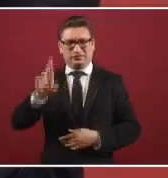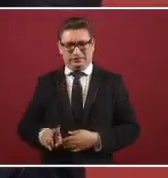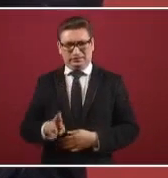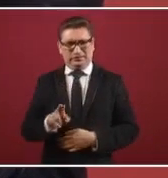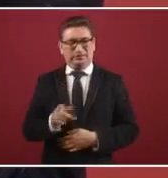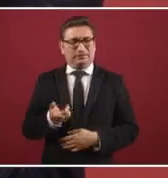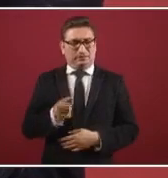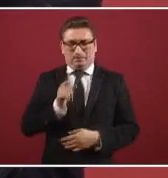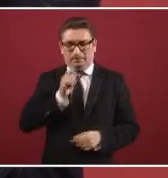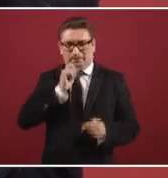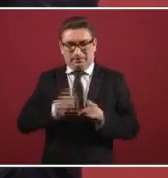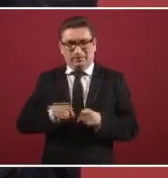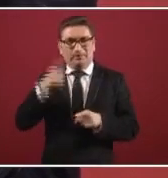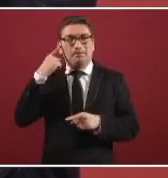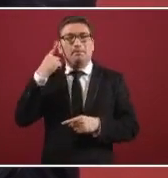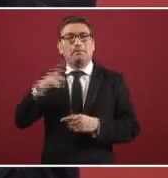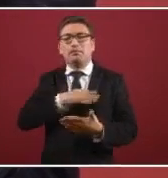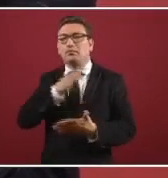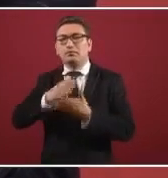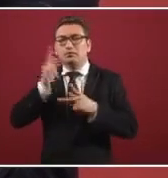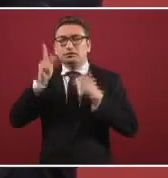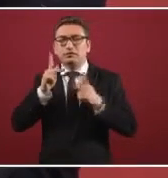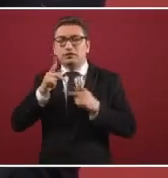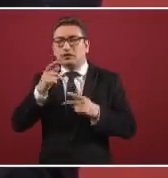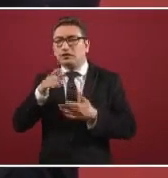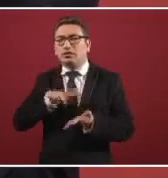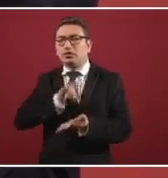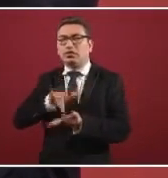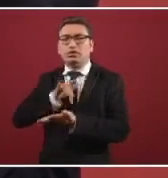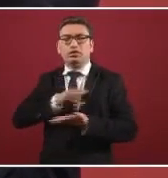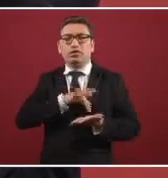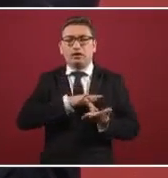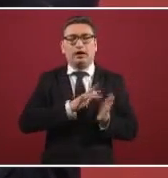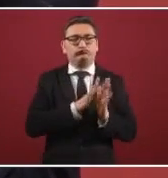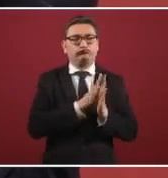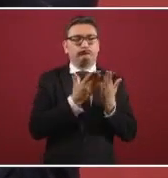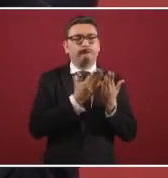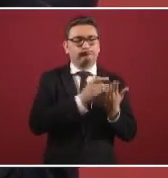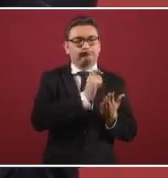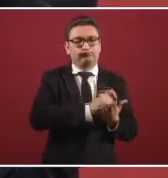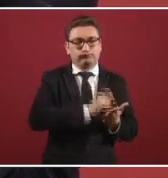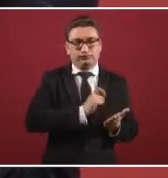para escribir ese libro. Estuve en Bocas del Toro,